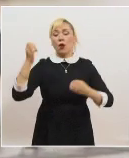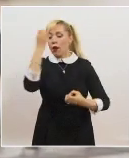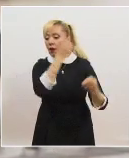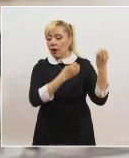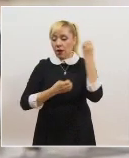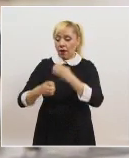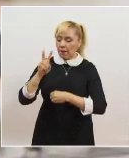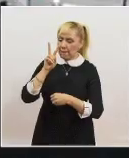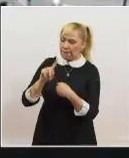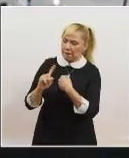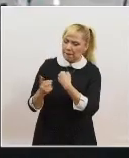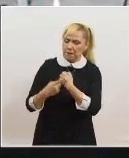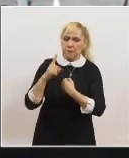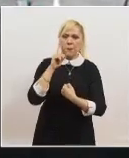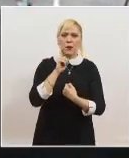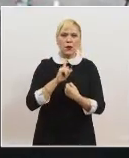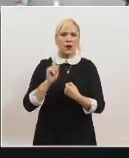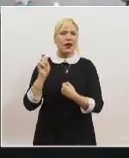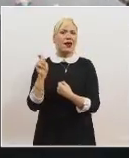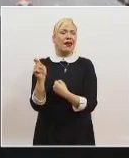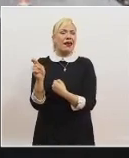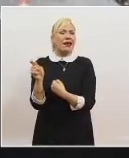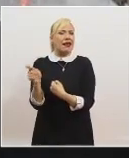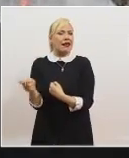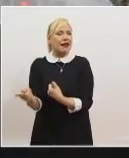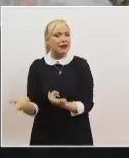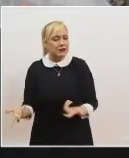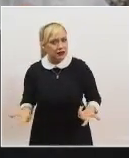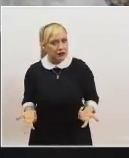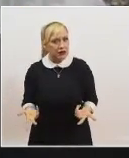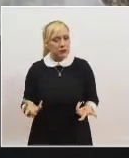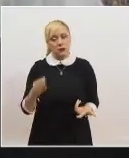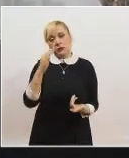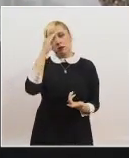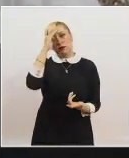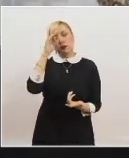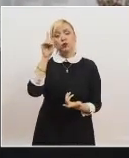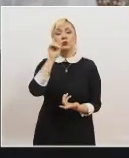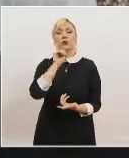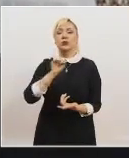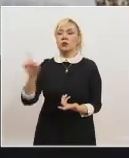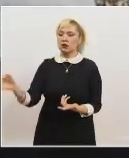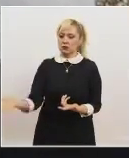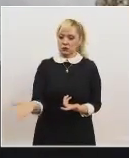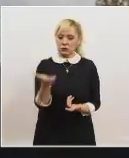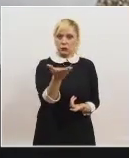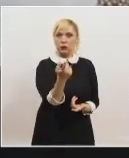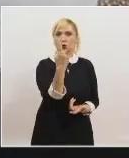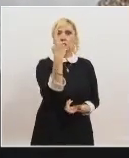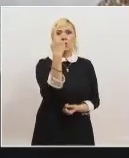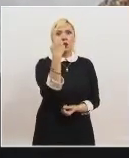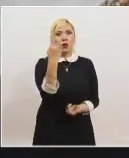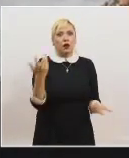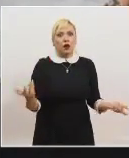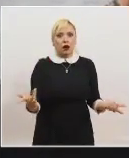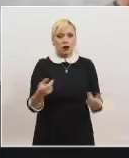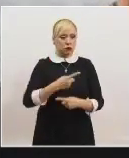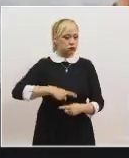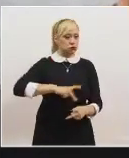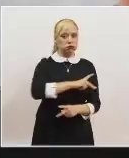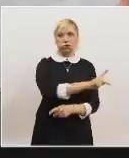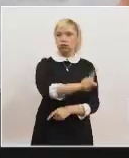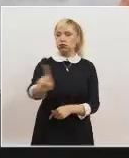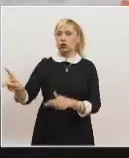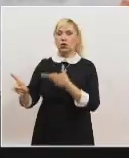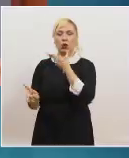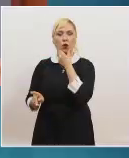con perspectiva de género, pues no consideró que solo una mujer había ocupado el cargo de secretaria ejecutiva del Instituto